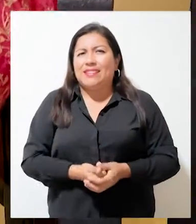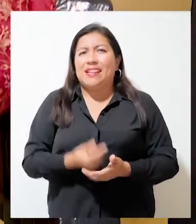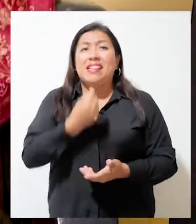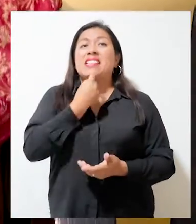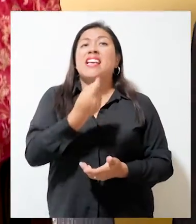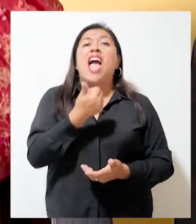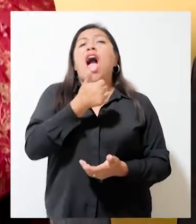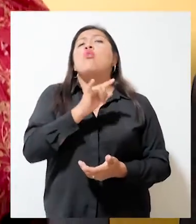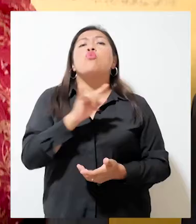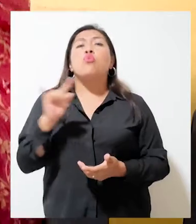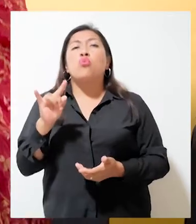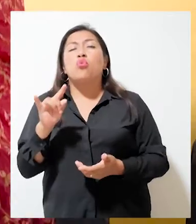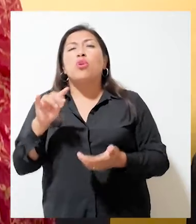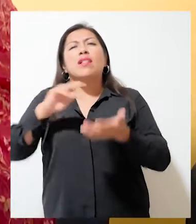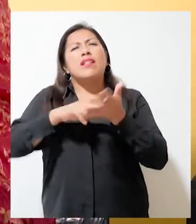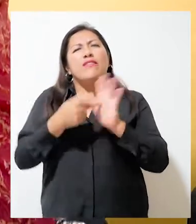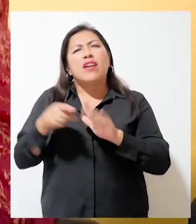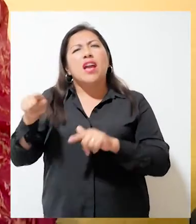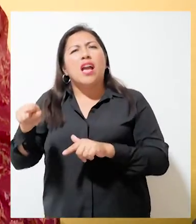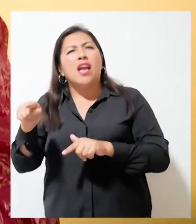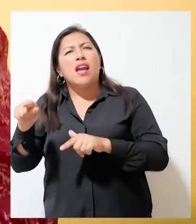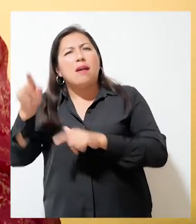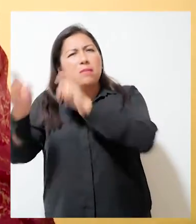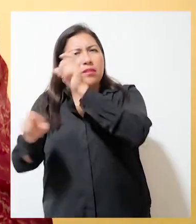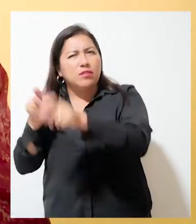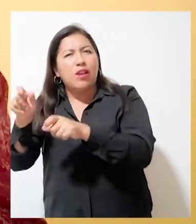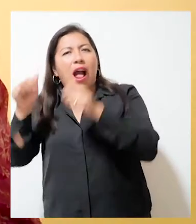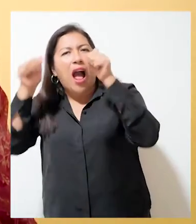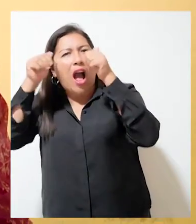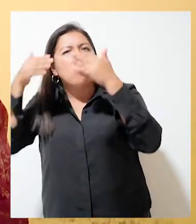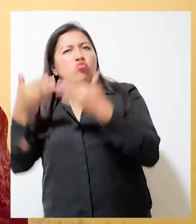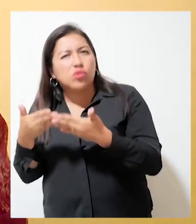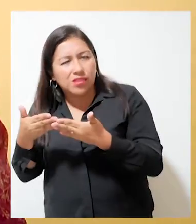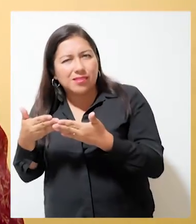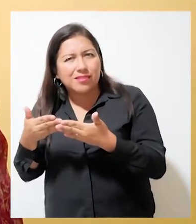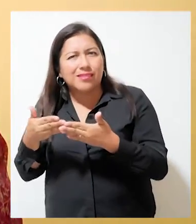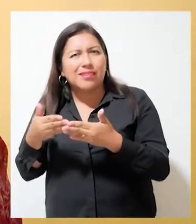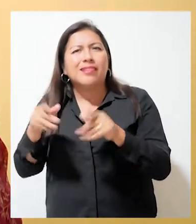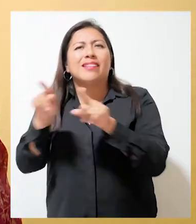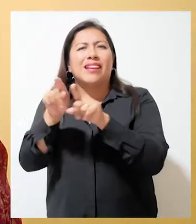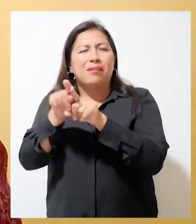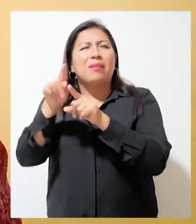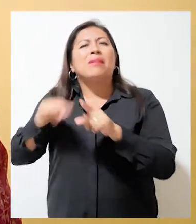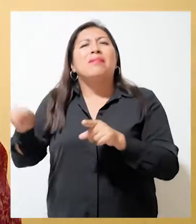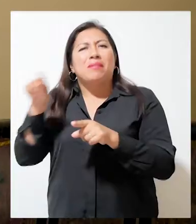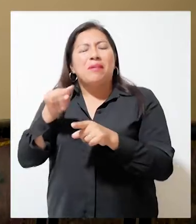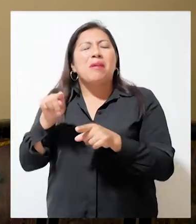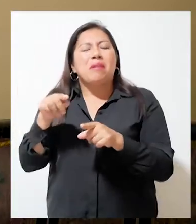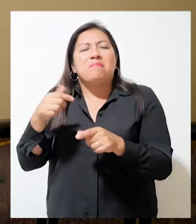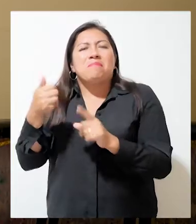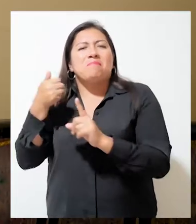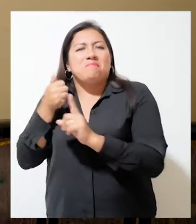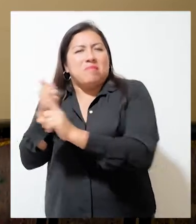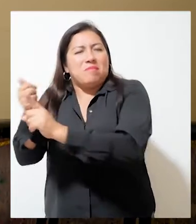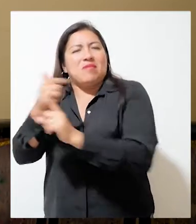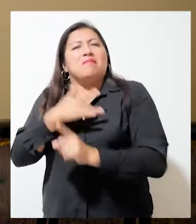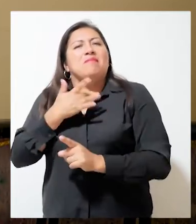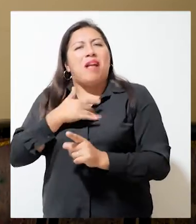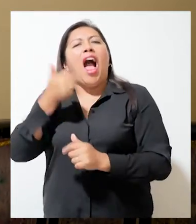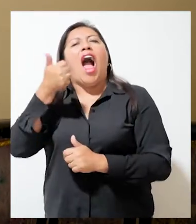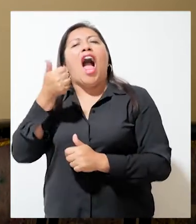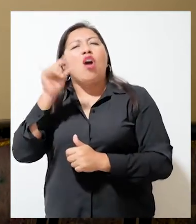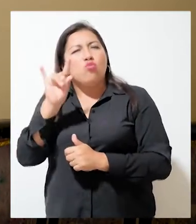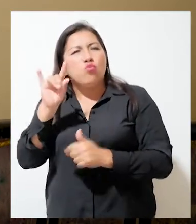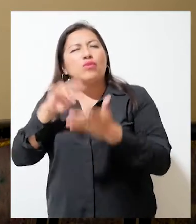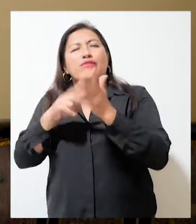AU porque dice AU y AU porque las personas autistas nos autodenominamos al final como